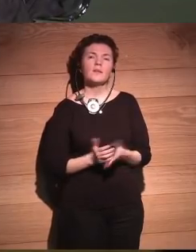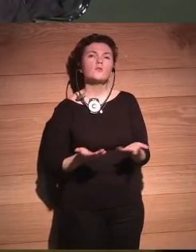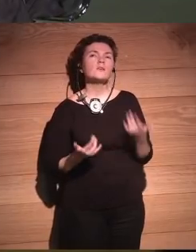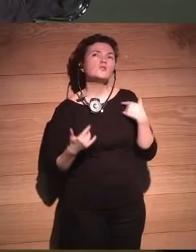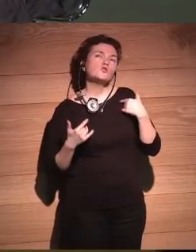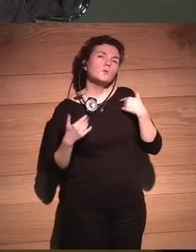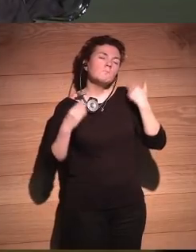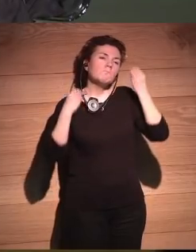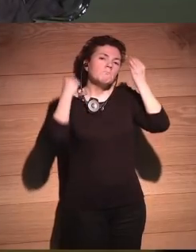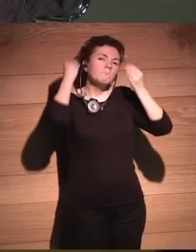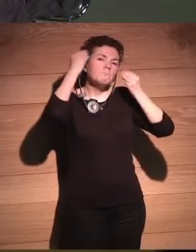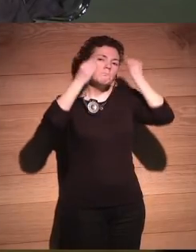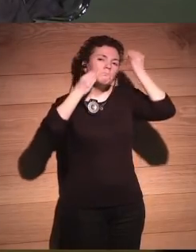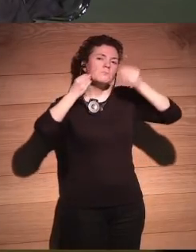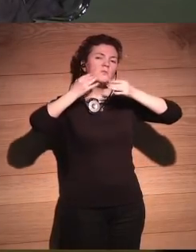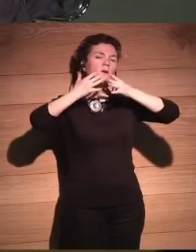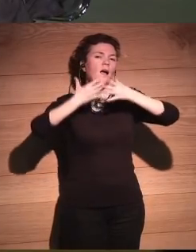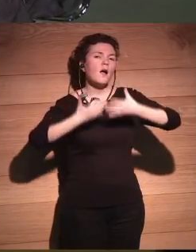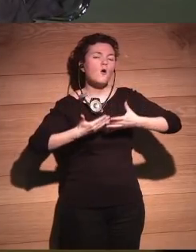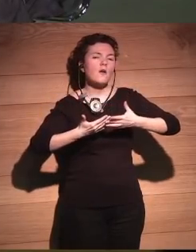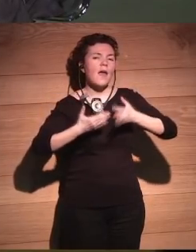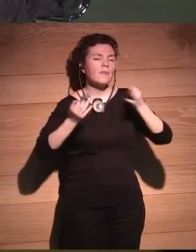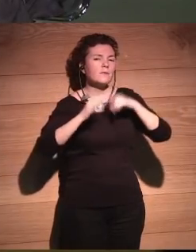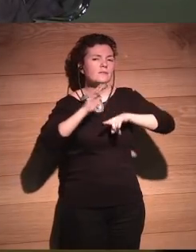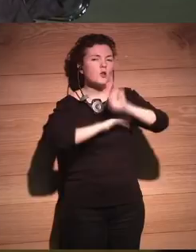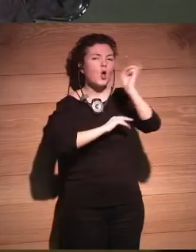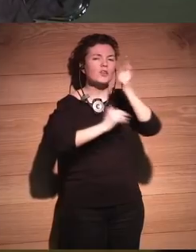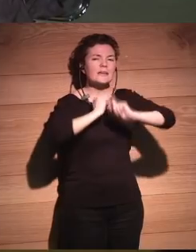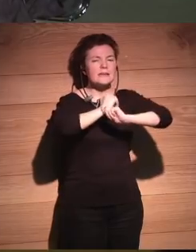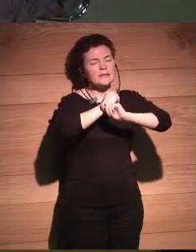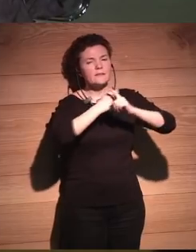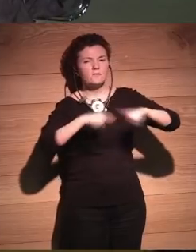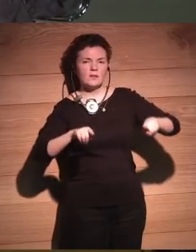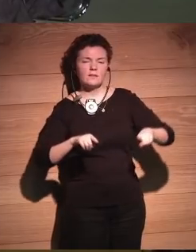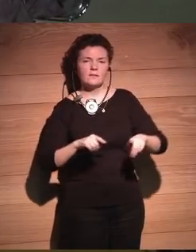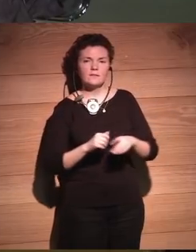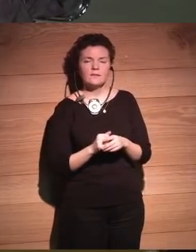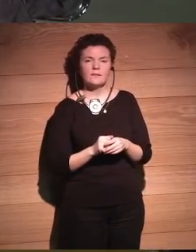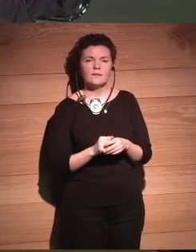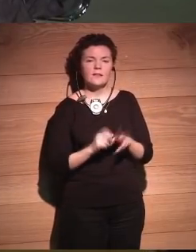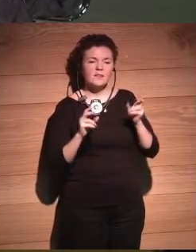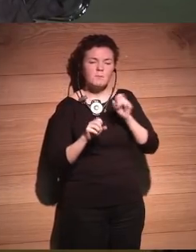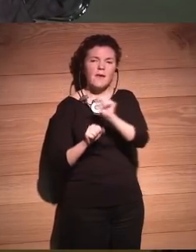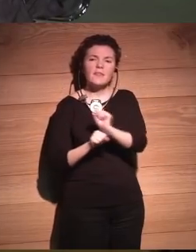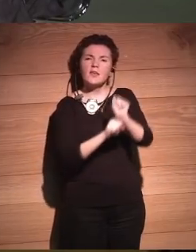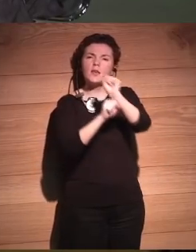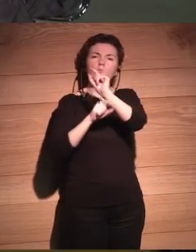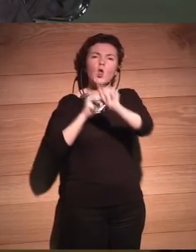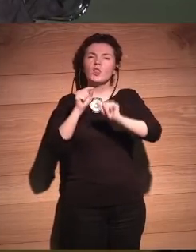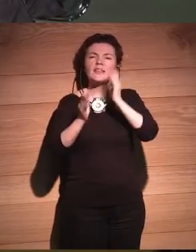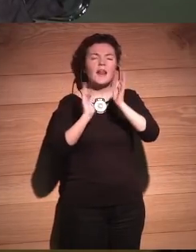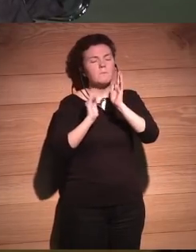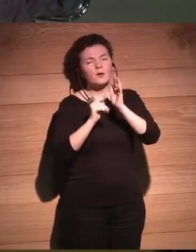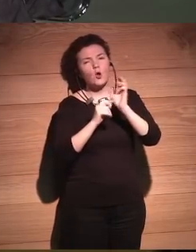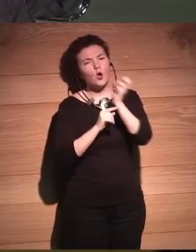creo que ahora mismo debemos desarrollar otras estrategias diferentes más allá de la inmunoterapia, porque se